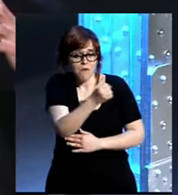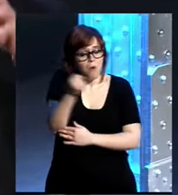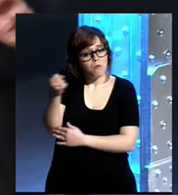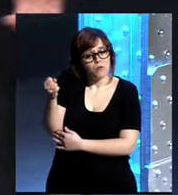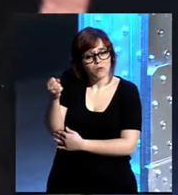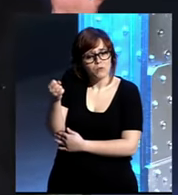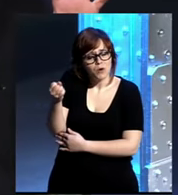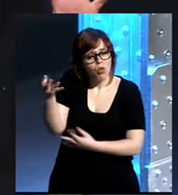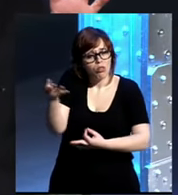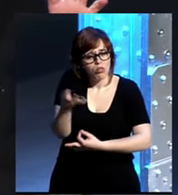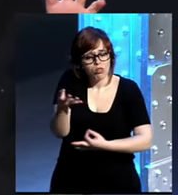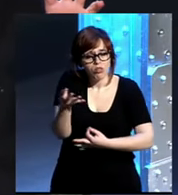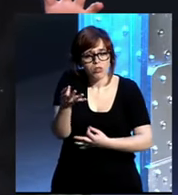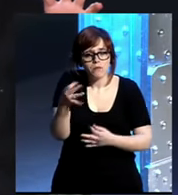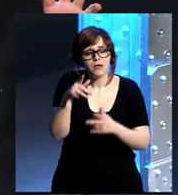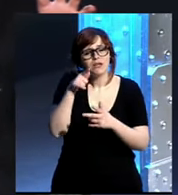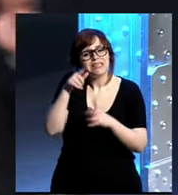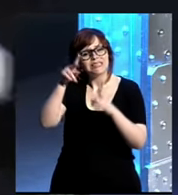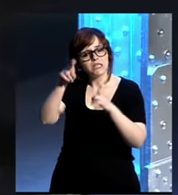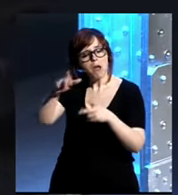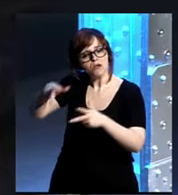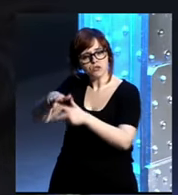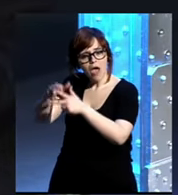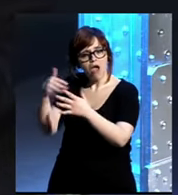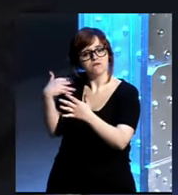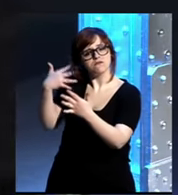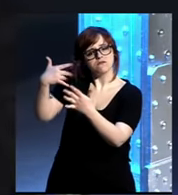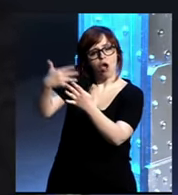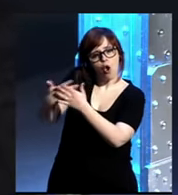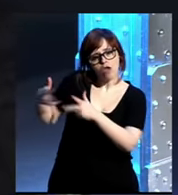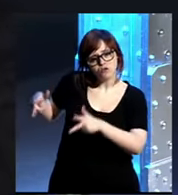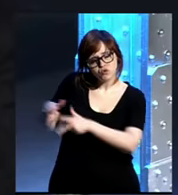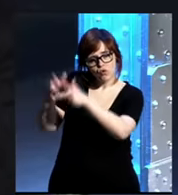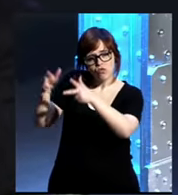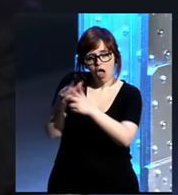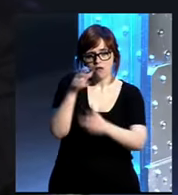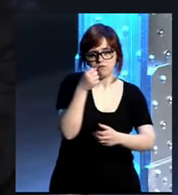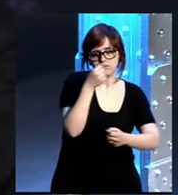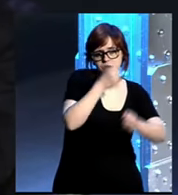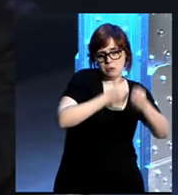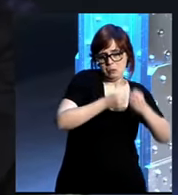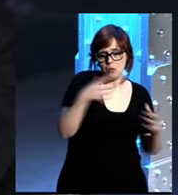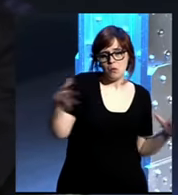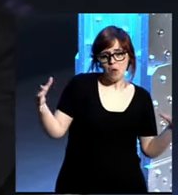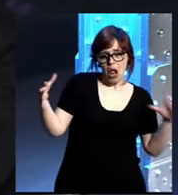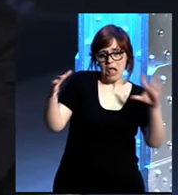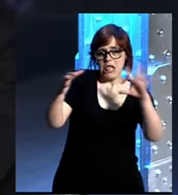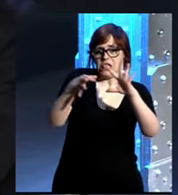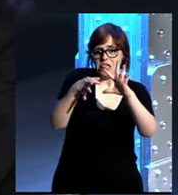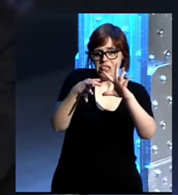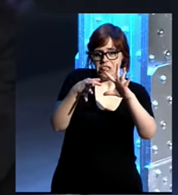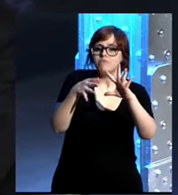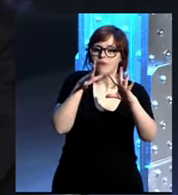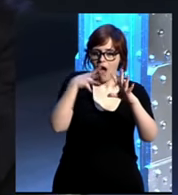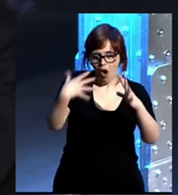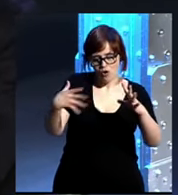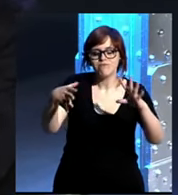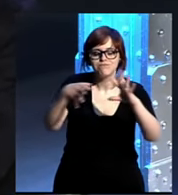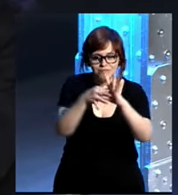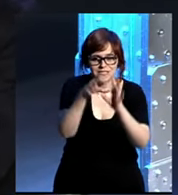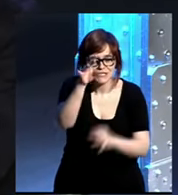la inercia de que lo social va por un lado y lo económico va por el otro, yo creo que es donde está en el punto intermedio. Y eso me parece que no solamente no